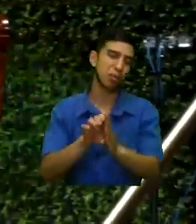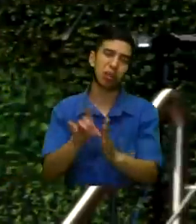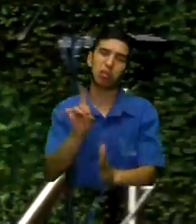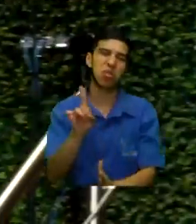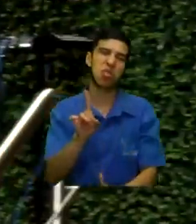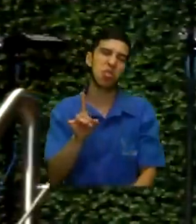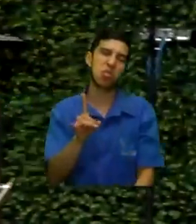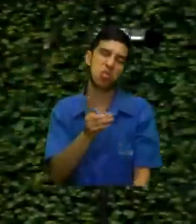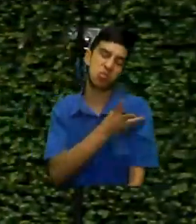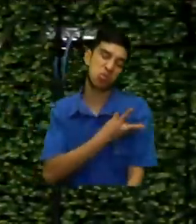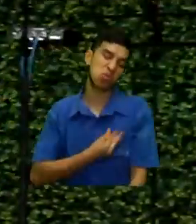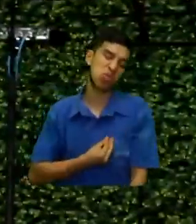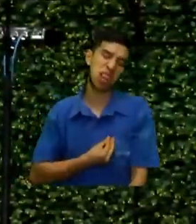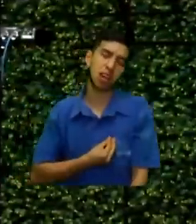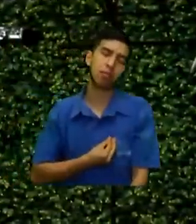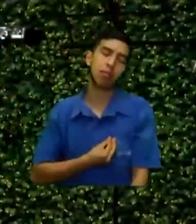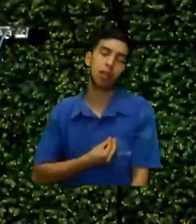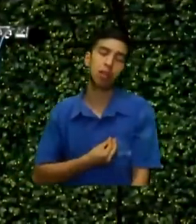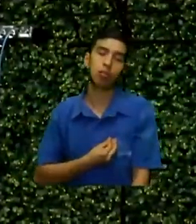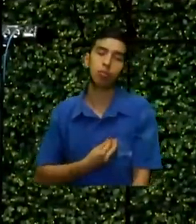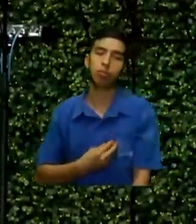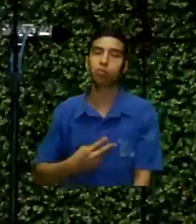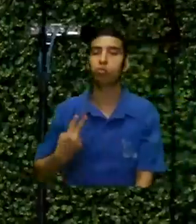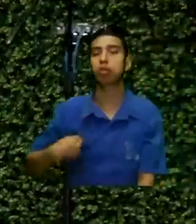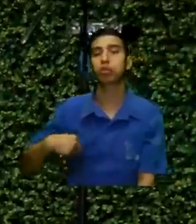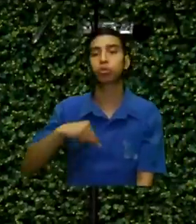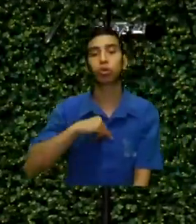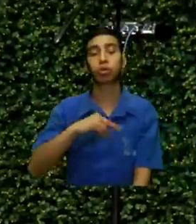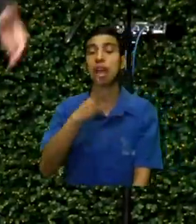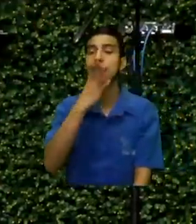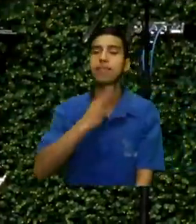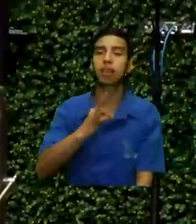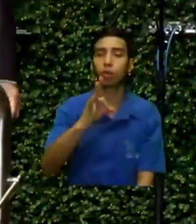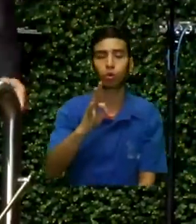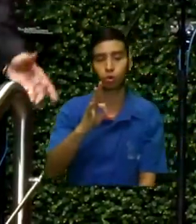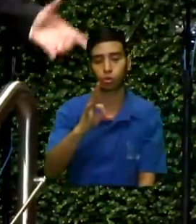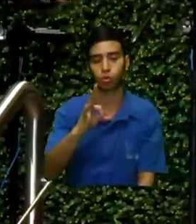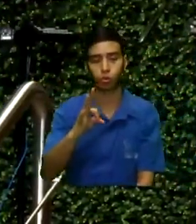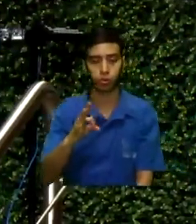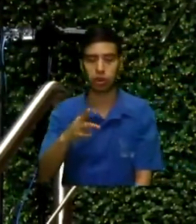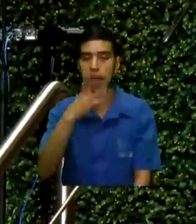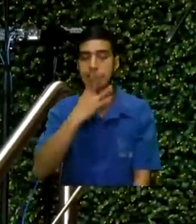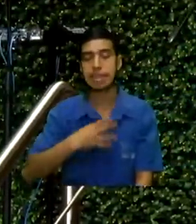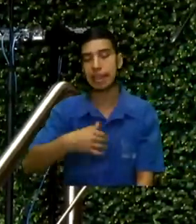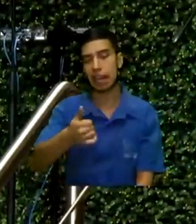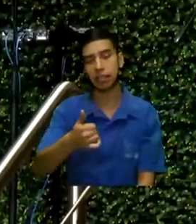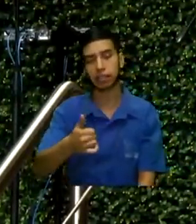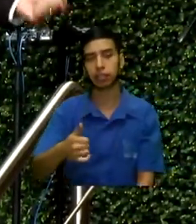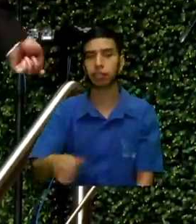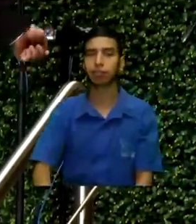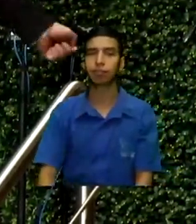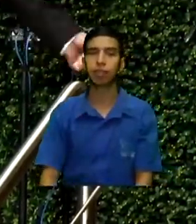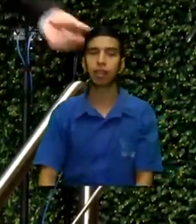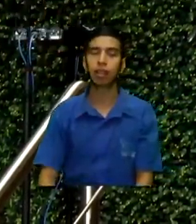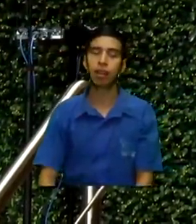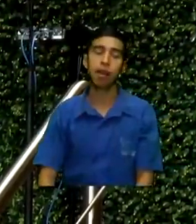que el sol no te dé? Pónganlo en una vitrina. Uy, ¿cómo le van a hacer bullying? Ay, hermano, a mí me hicieron